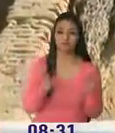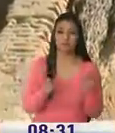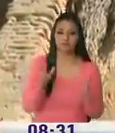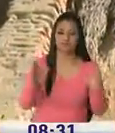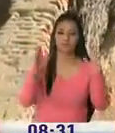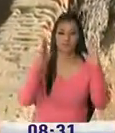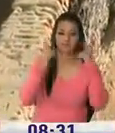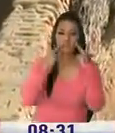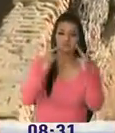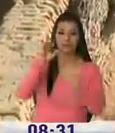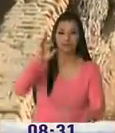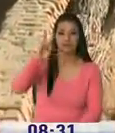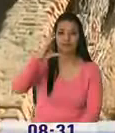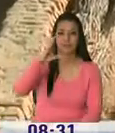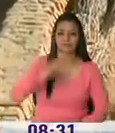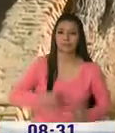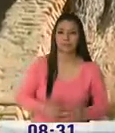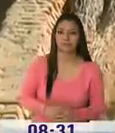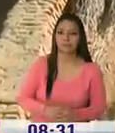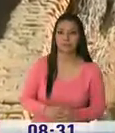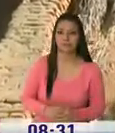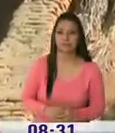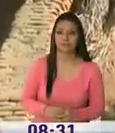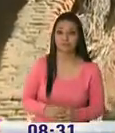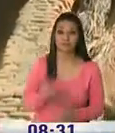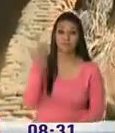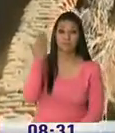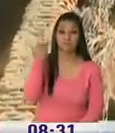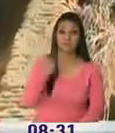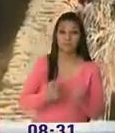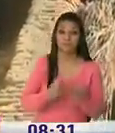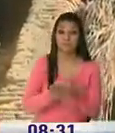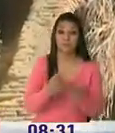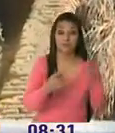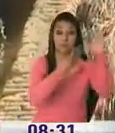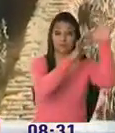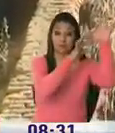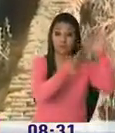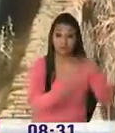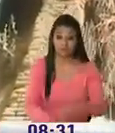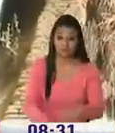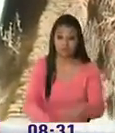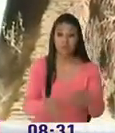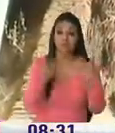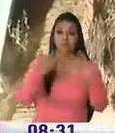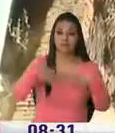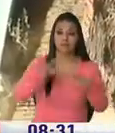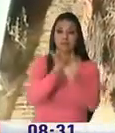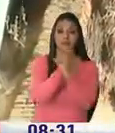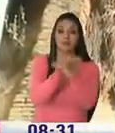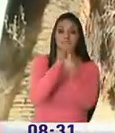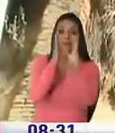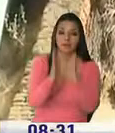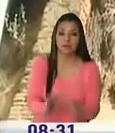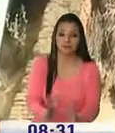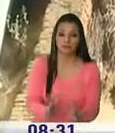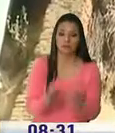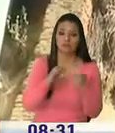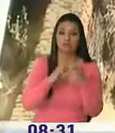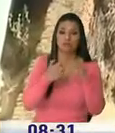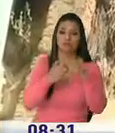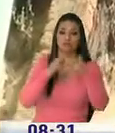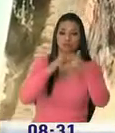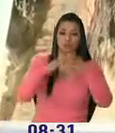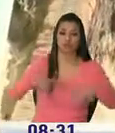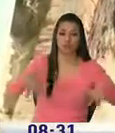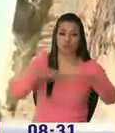Televicentro. Una vez que se suscitó este evento el fin de semana, vinieron los ingenieros estructurales del geólogo. Este es un tema que viene